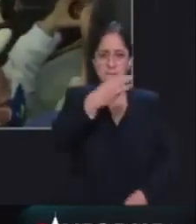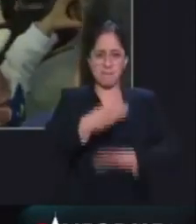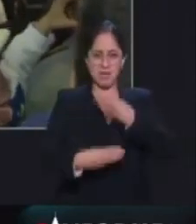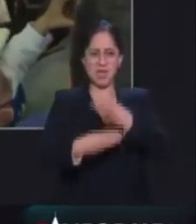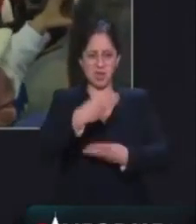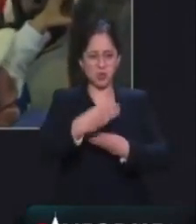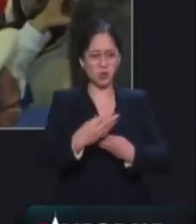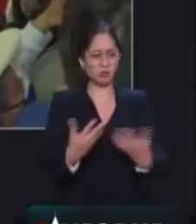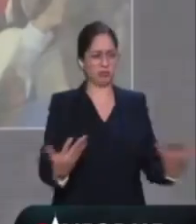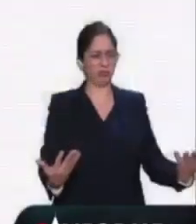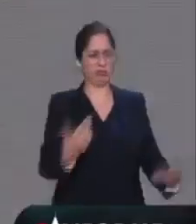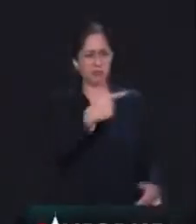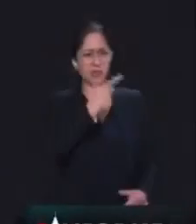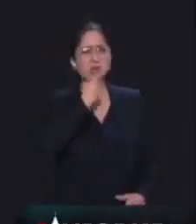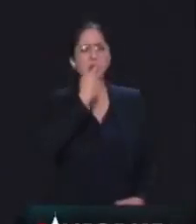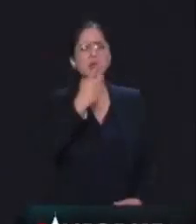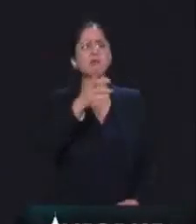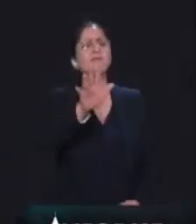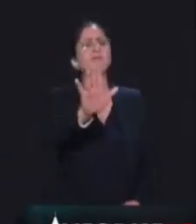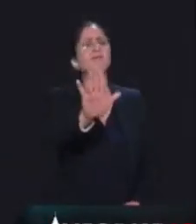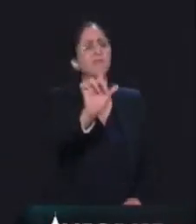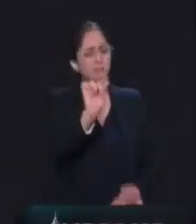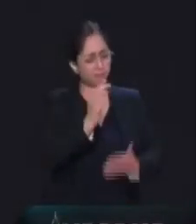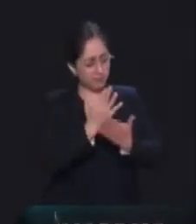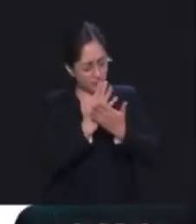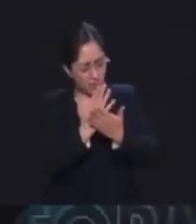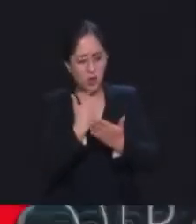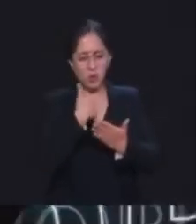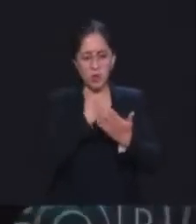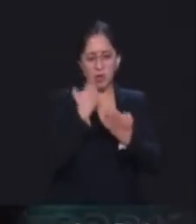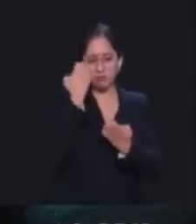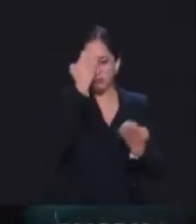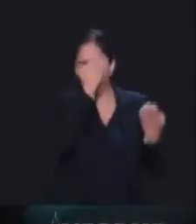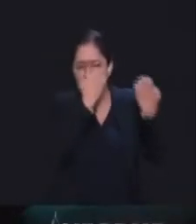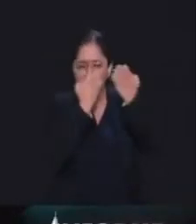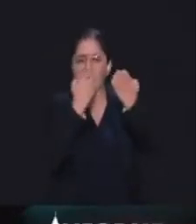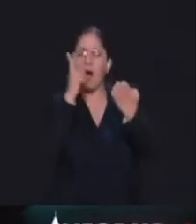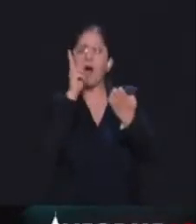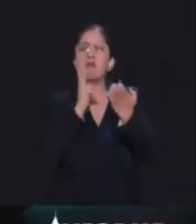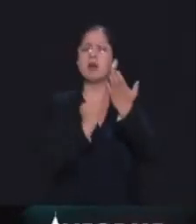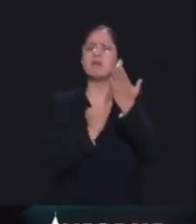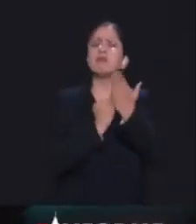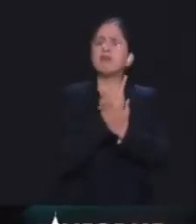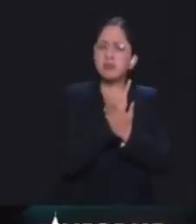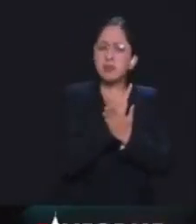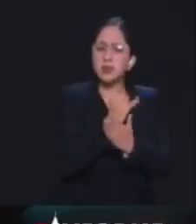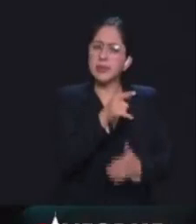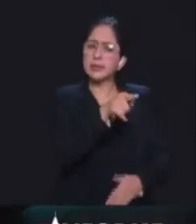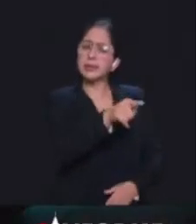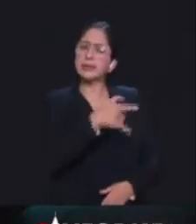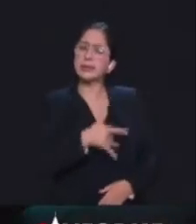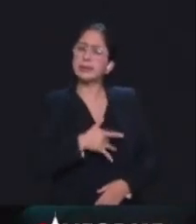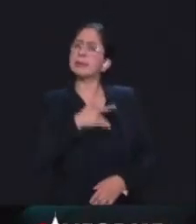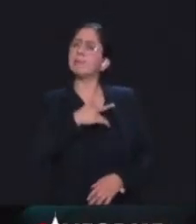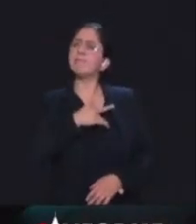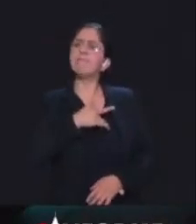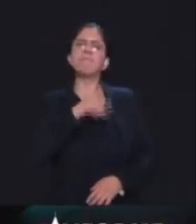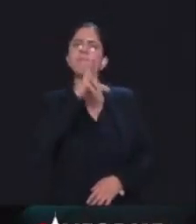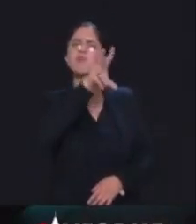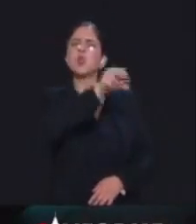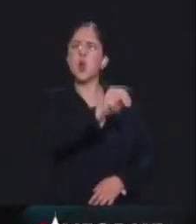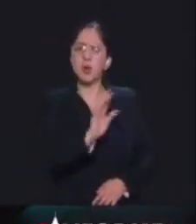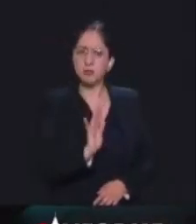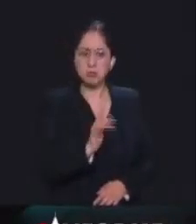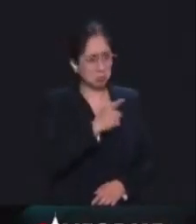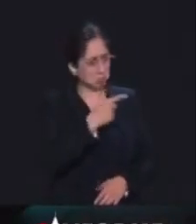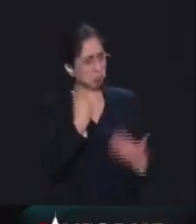hombre de decir: déjame ver, voy a decidir, y al final decir: no me convence, no, no. Y al